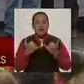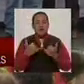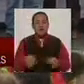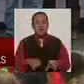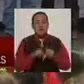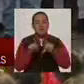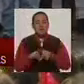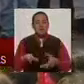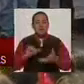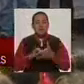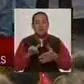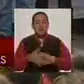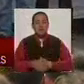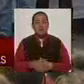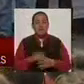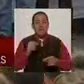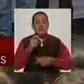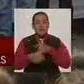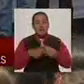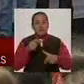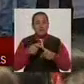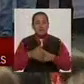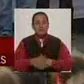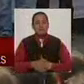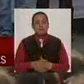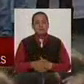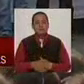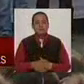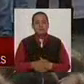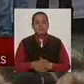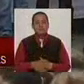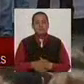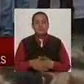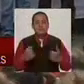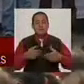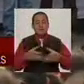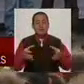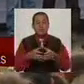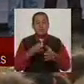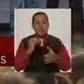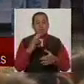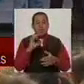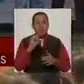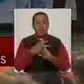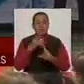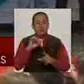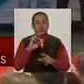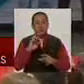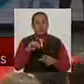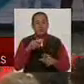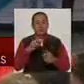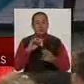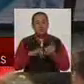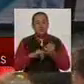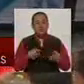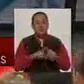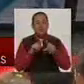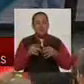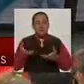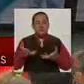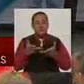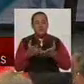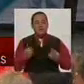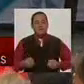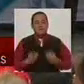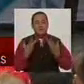mediante el cual el pueblo de Ocumaza rinde un emotivo recibimiento a